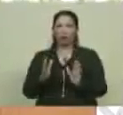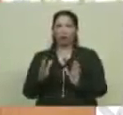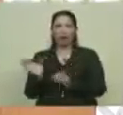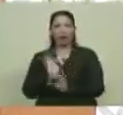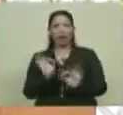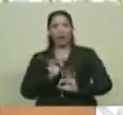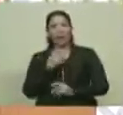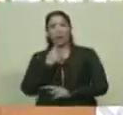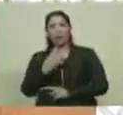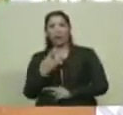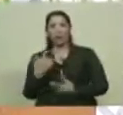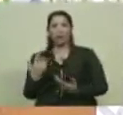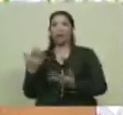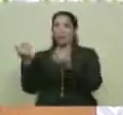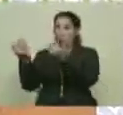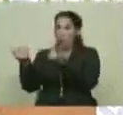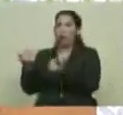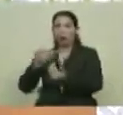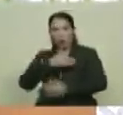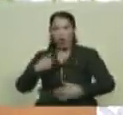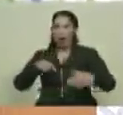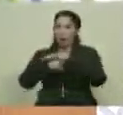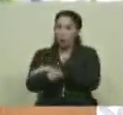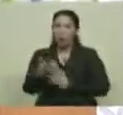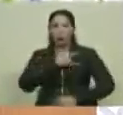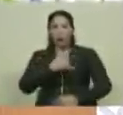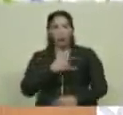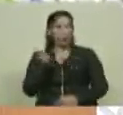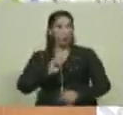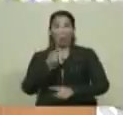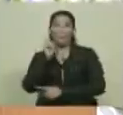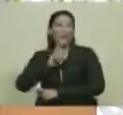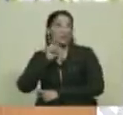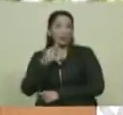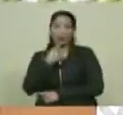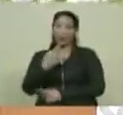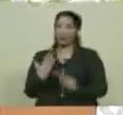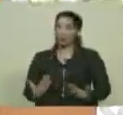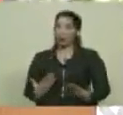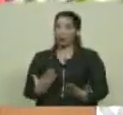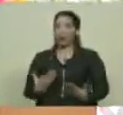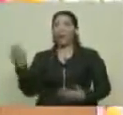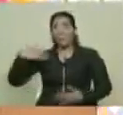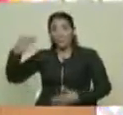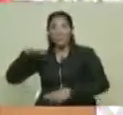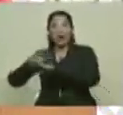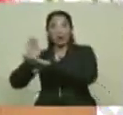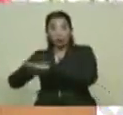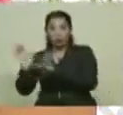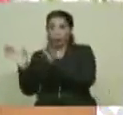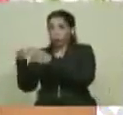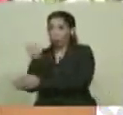el cupo en las universidades. Esto no es mentira lo que estoy diciendo. Esto es una gran verdad.